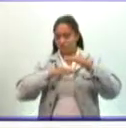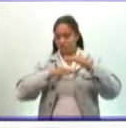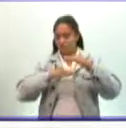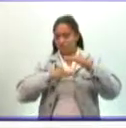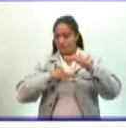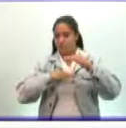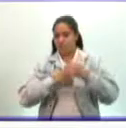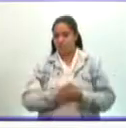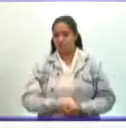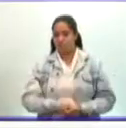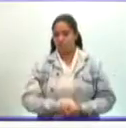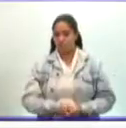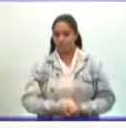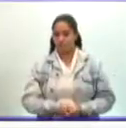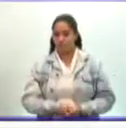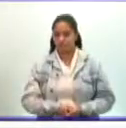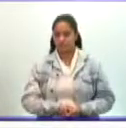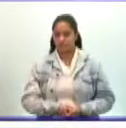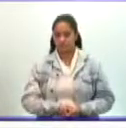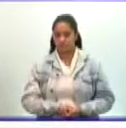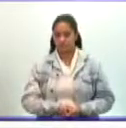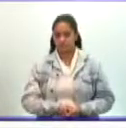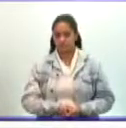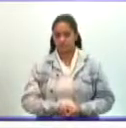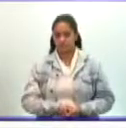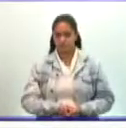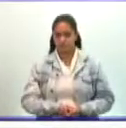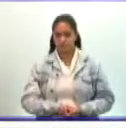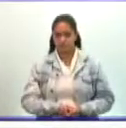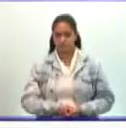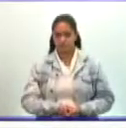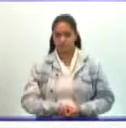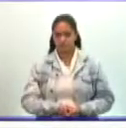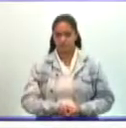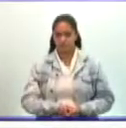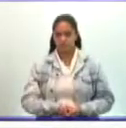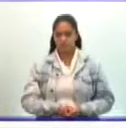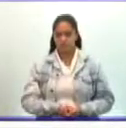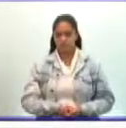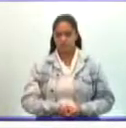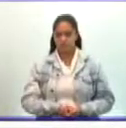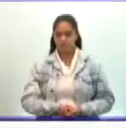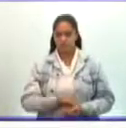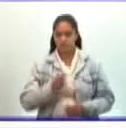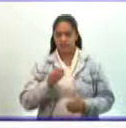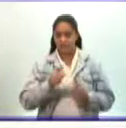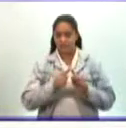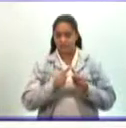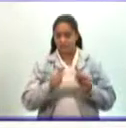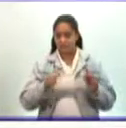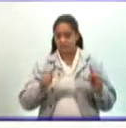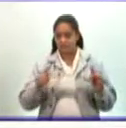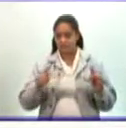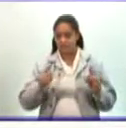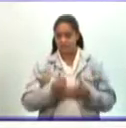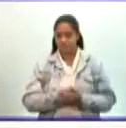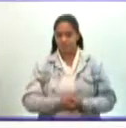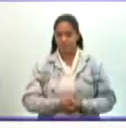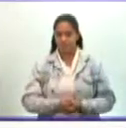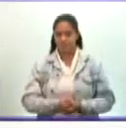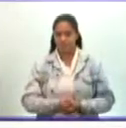paralelas con segmentos correspondientes de la misma semirrecta.